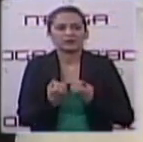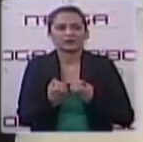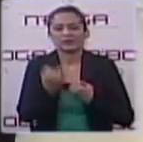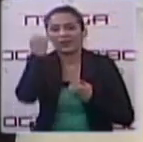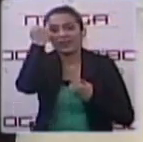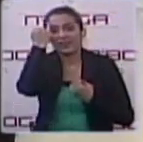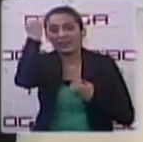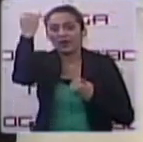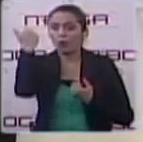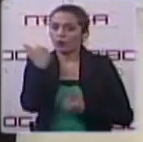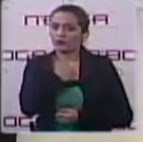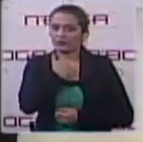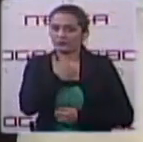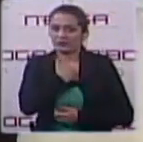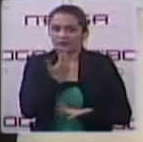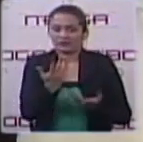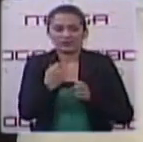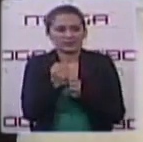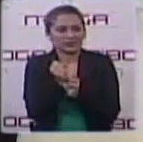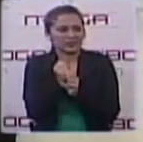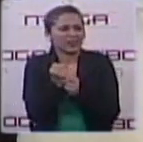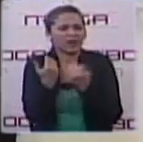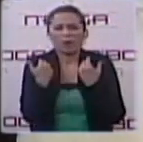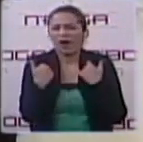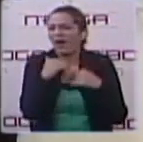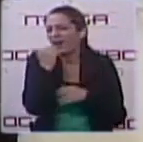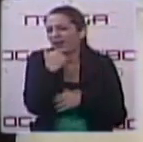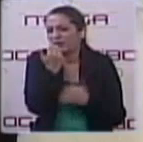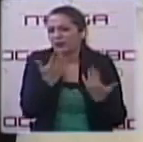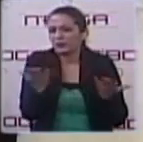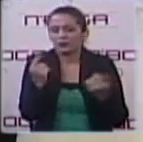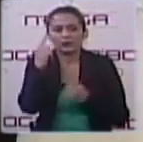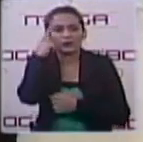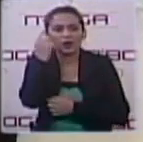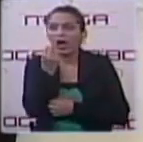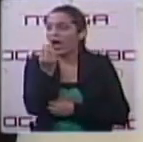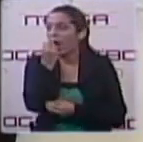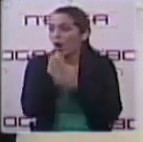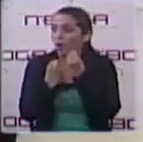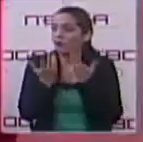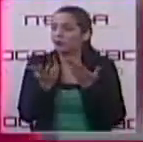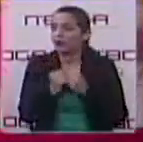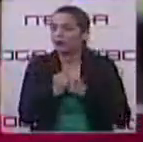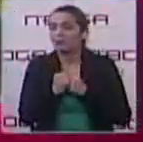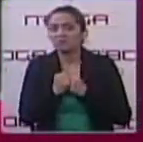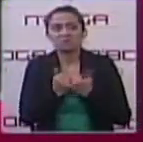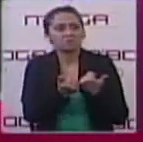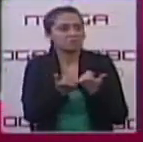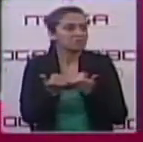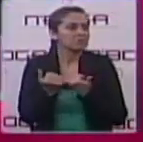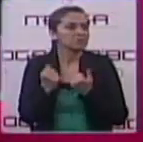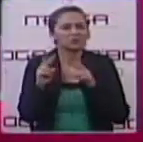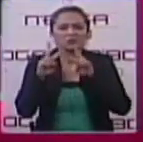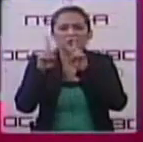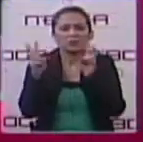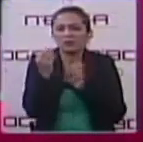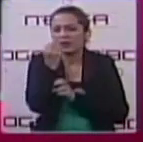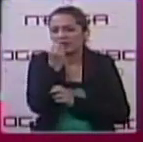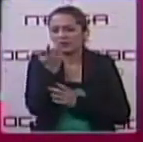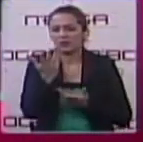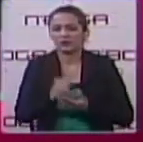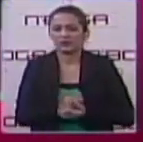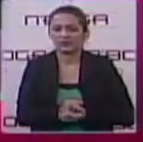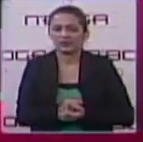nosotras mismas y vimos que el mercado de la comida algunas veces es muy saturado y es necesario siempre quedar algo